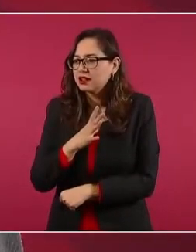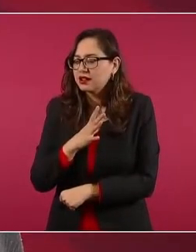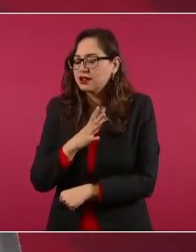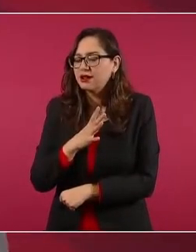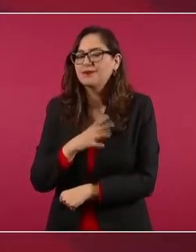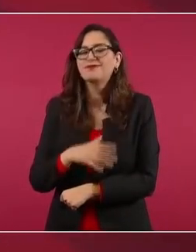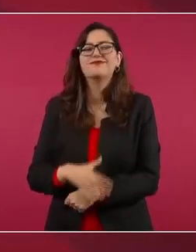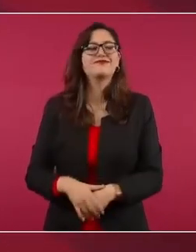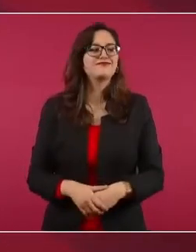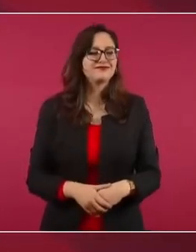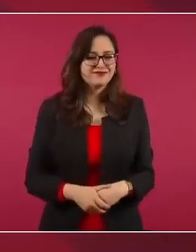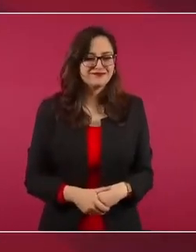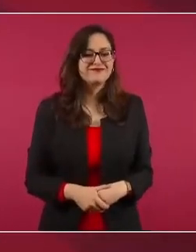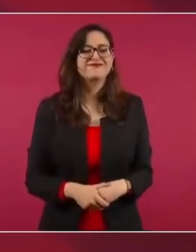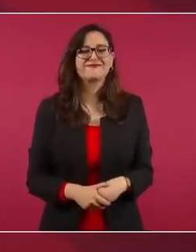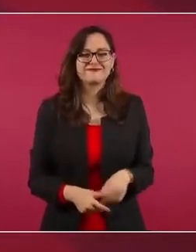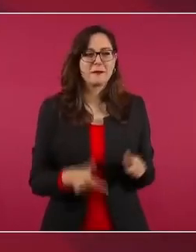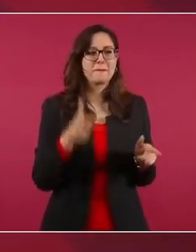y